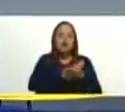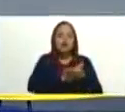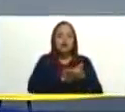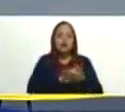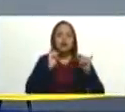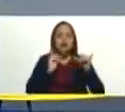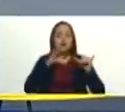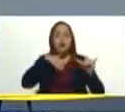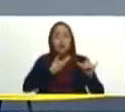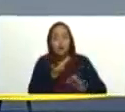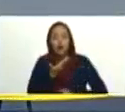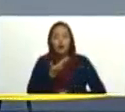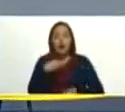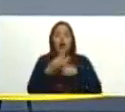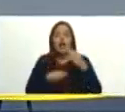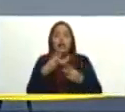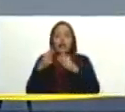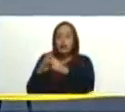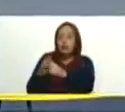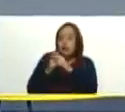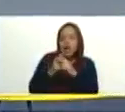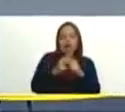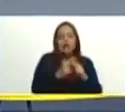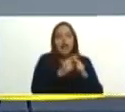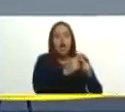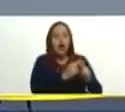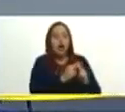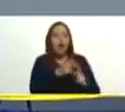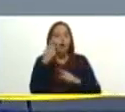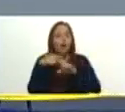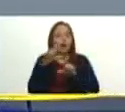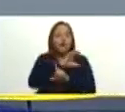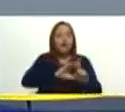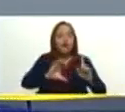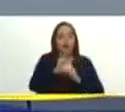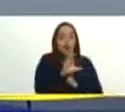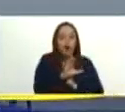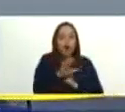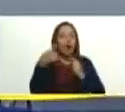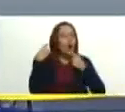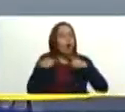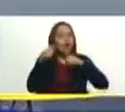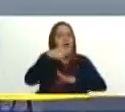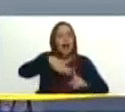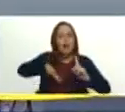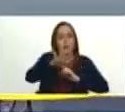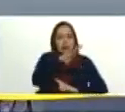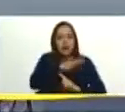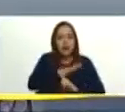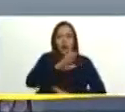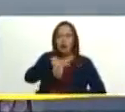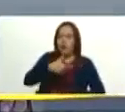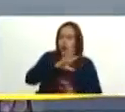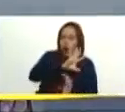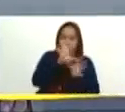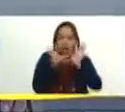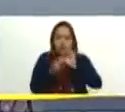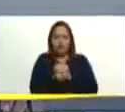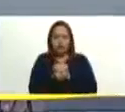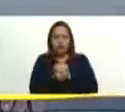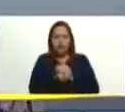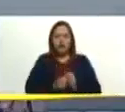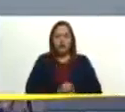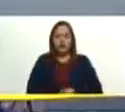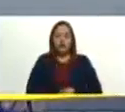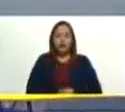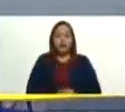Incluso si podemos tomar prestado de otras civilizaciones, de otros contextos, y podemos adaptar los que